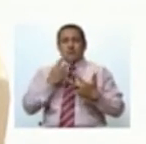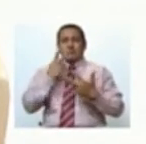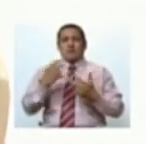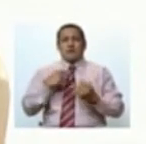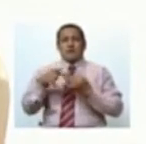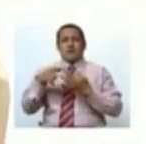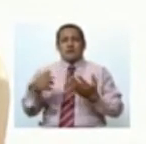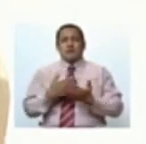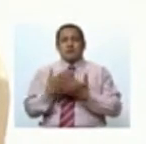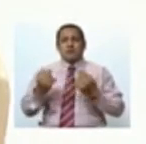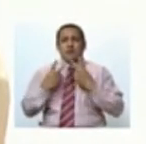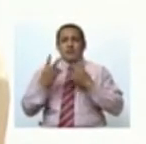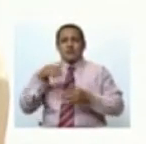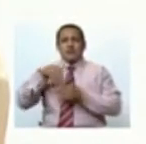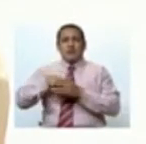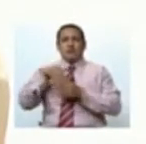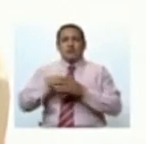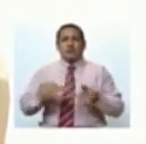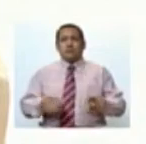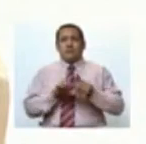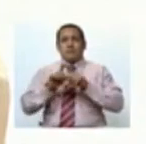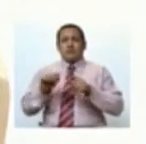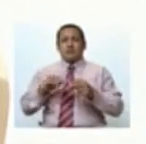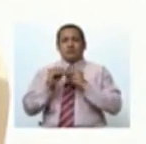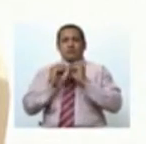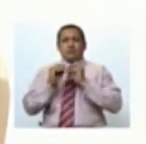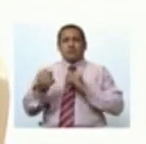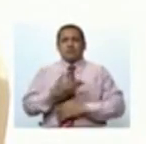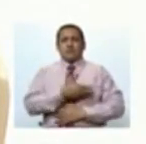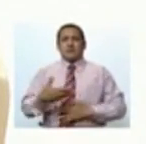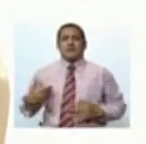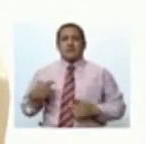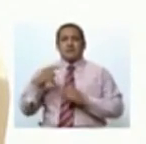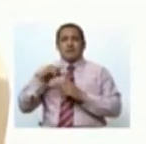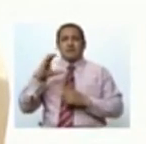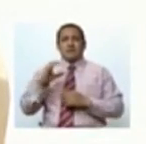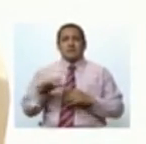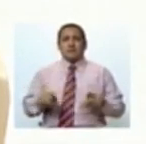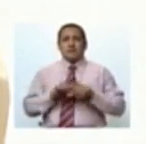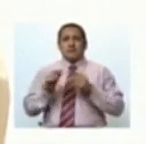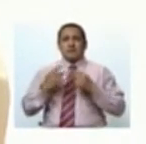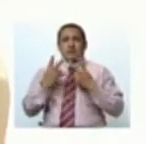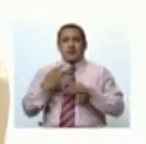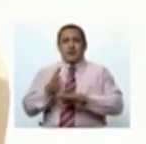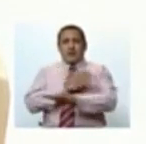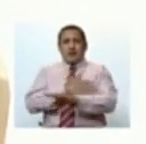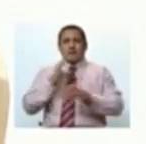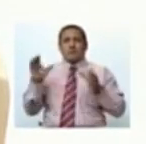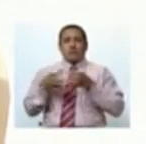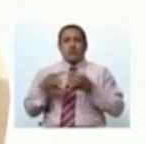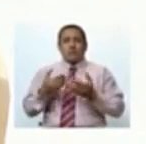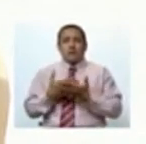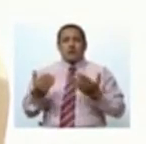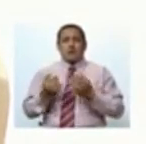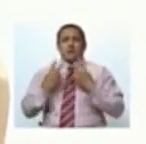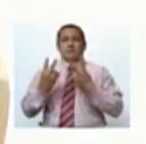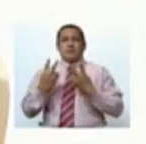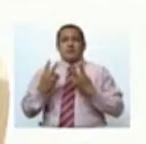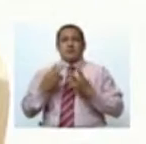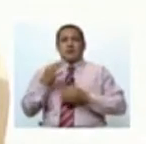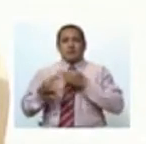porque al final el caso se resolvió por el voto de dirimente del presidente del tribunal, ¿no? Claro, el voto decisorio. Sí, exactamente. Entonces, en el